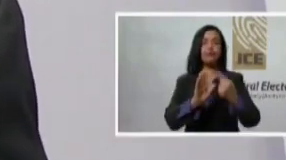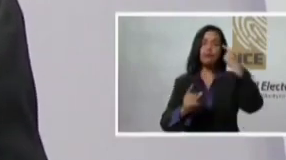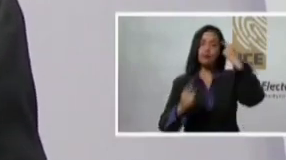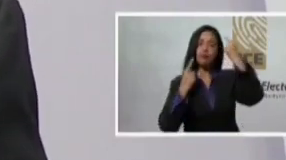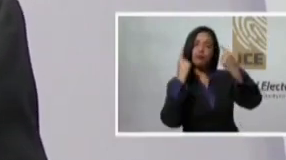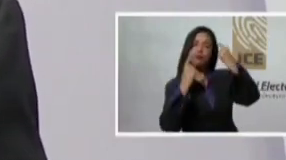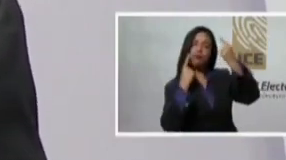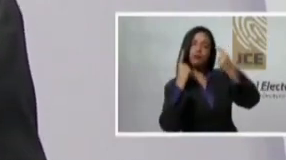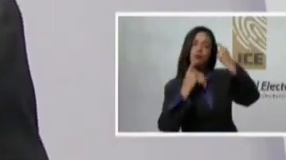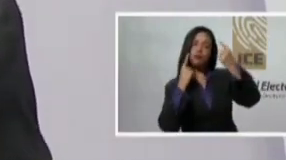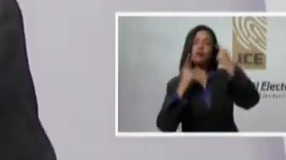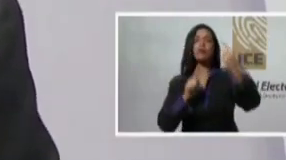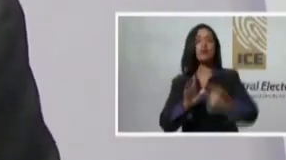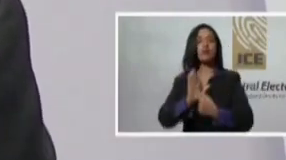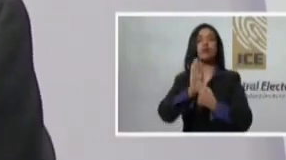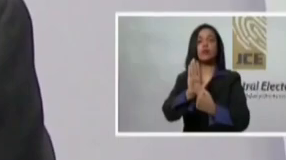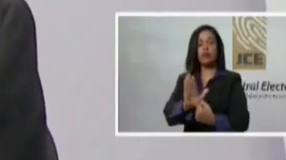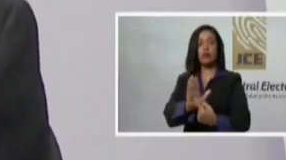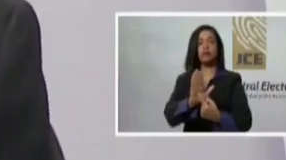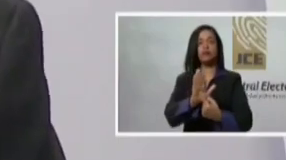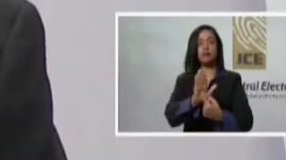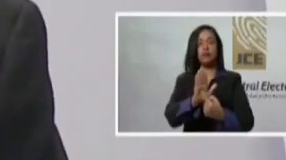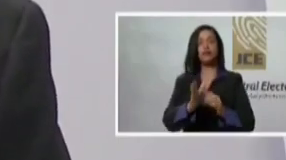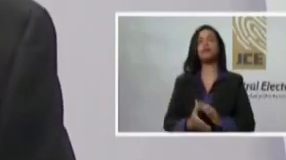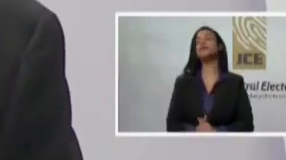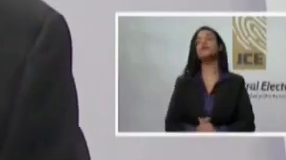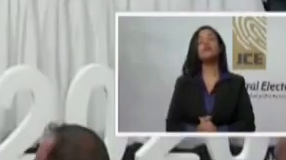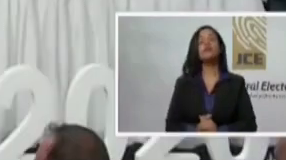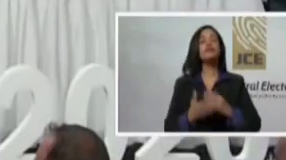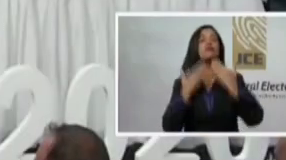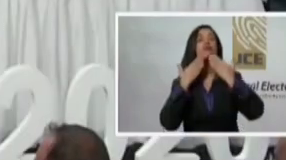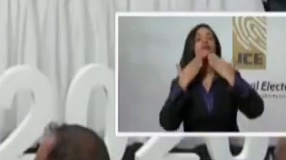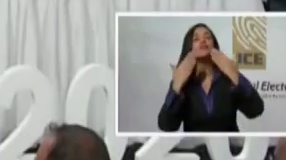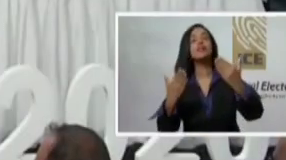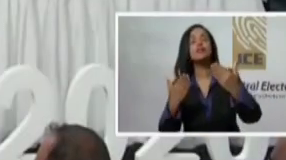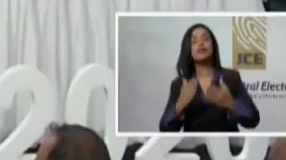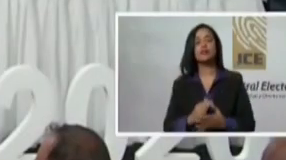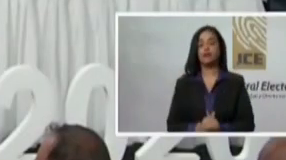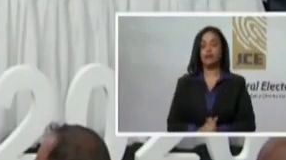razonablemente representativo del universo. Muchas gracias.